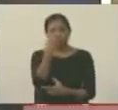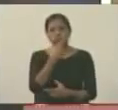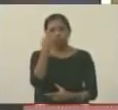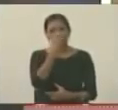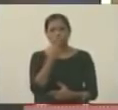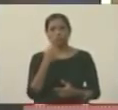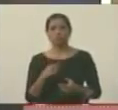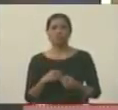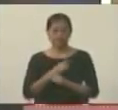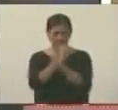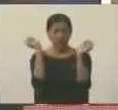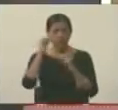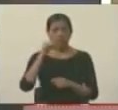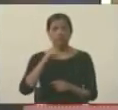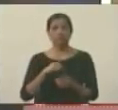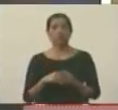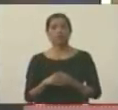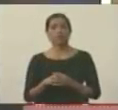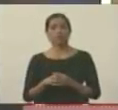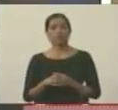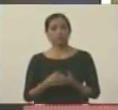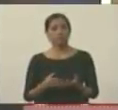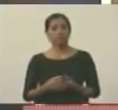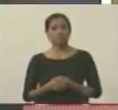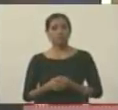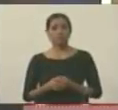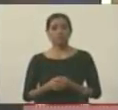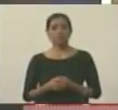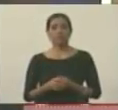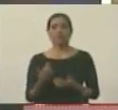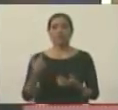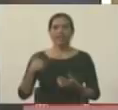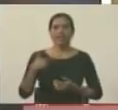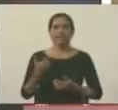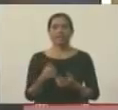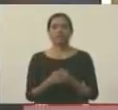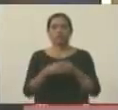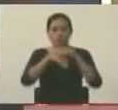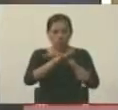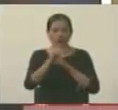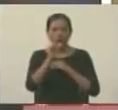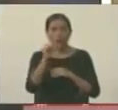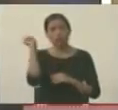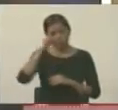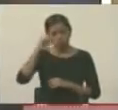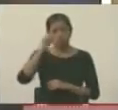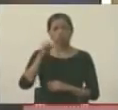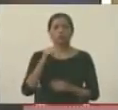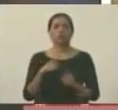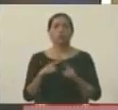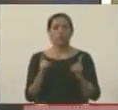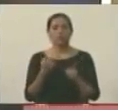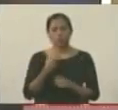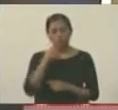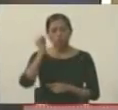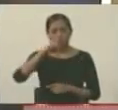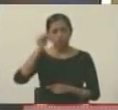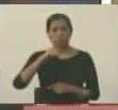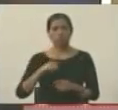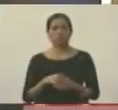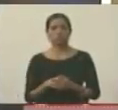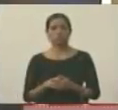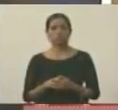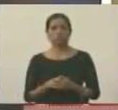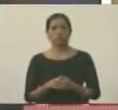claro que sí hay que tener su pivote de agua claro que sí te lo digo ahí